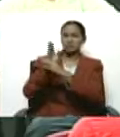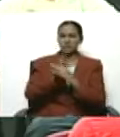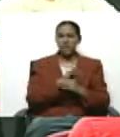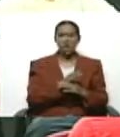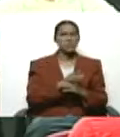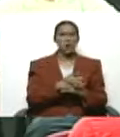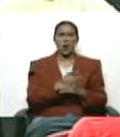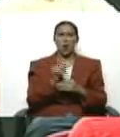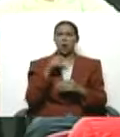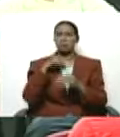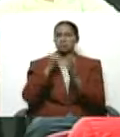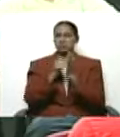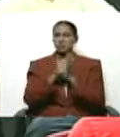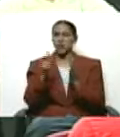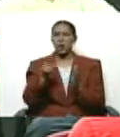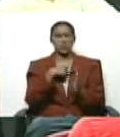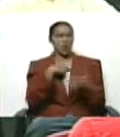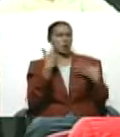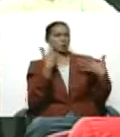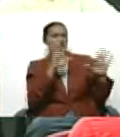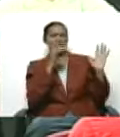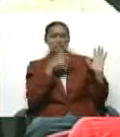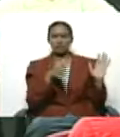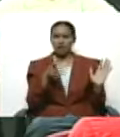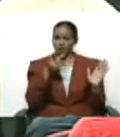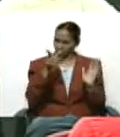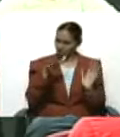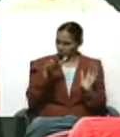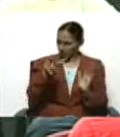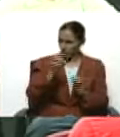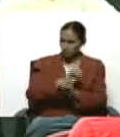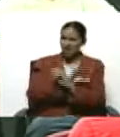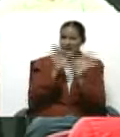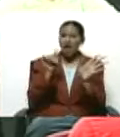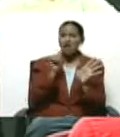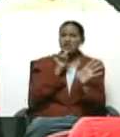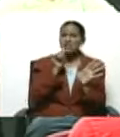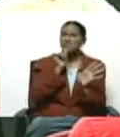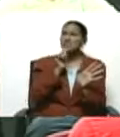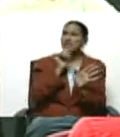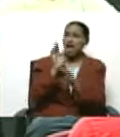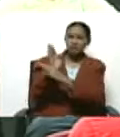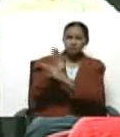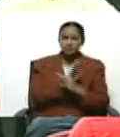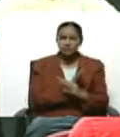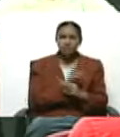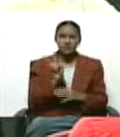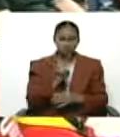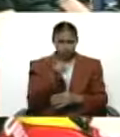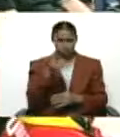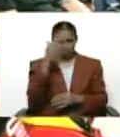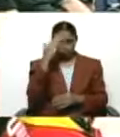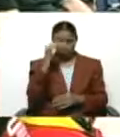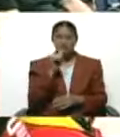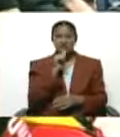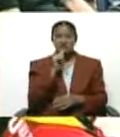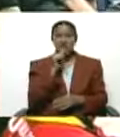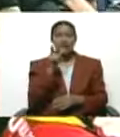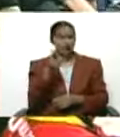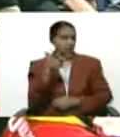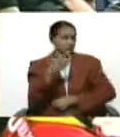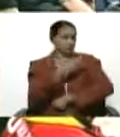ustedes no sé qué cosa. Epa, ¿tú estás claro quién pidió sanciones? Sí, ¿y tú estás claro quién trajo la vacuna para acá para que tú te la